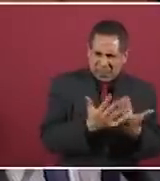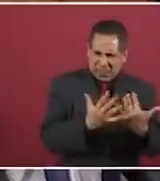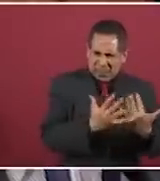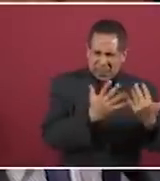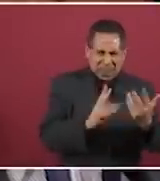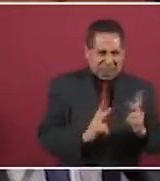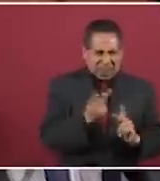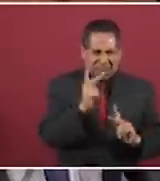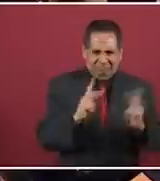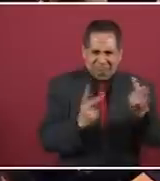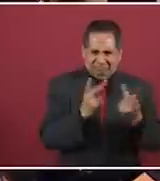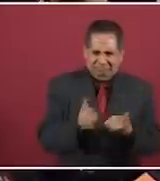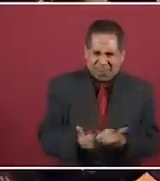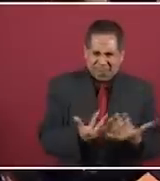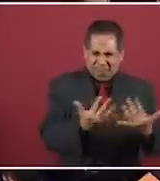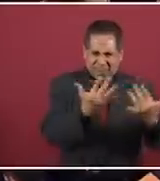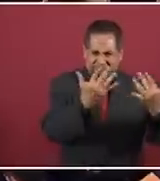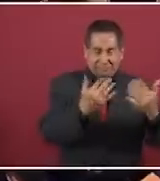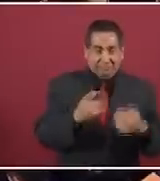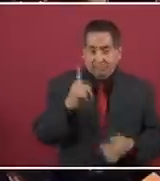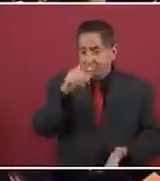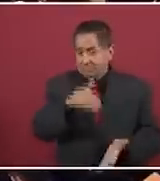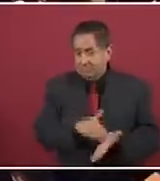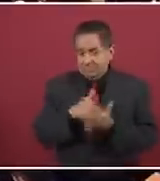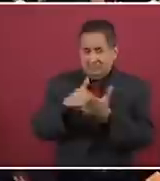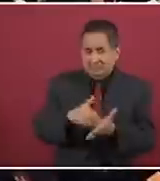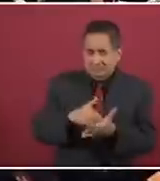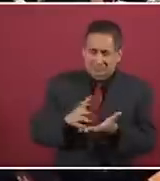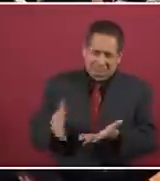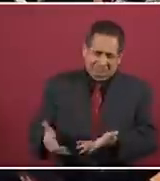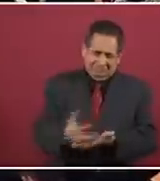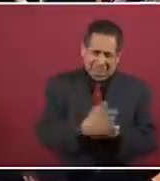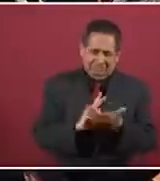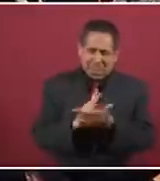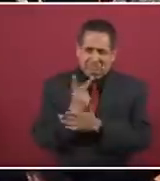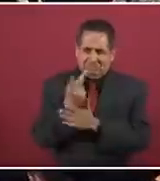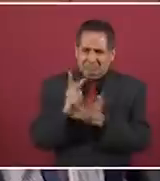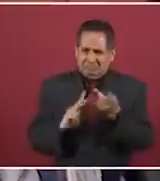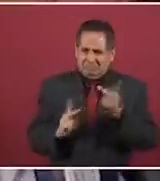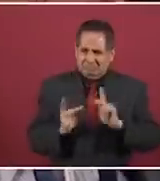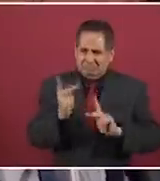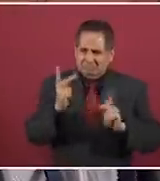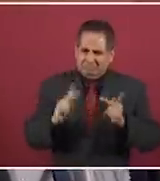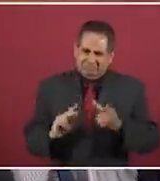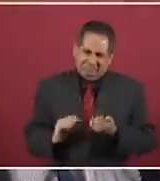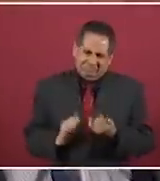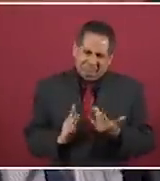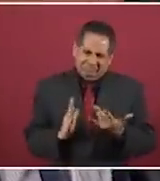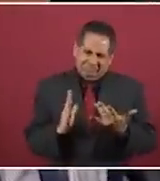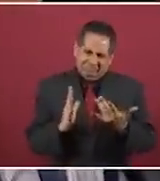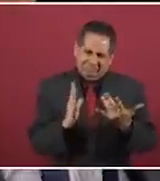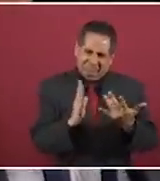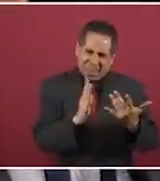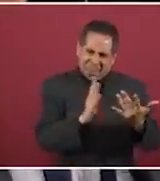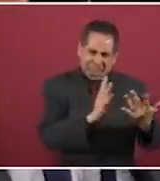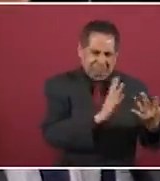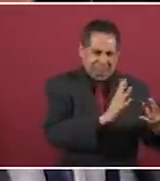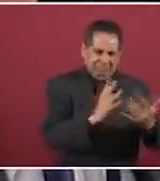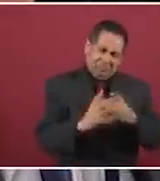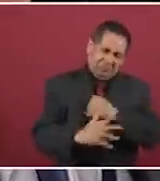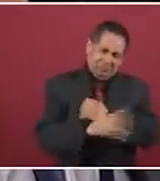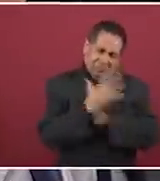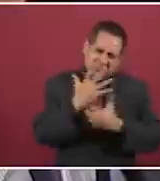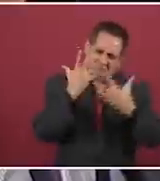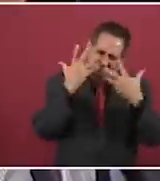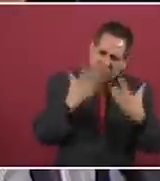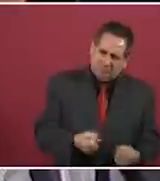espera hasta 1,000,000 de toneladas de lo que es esta llamada macroalga. Hay